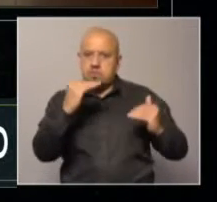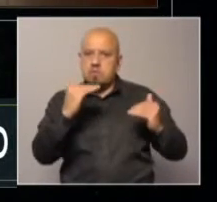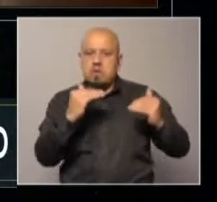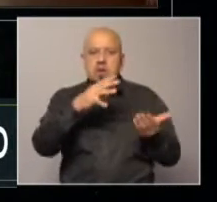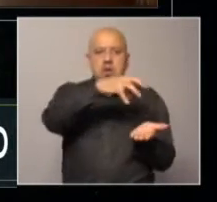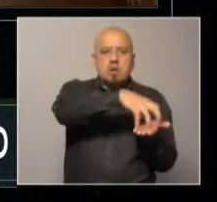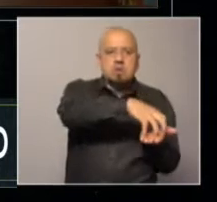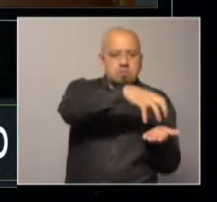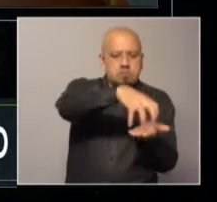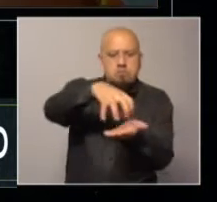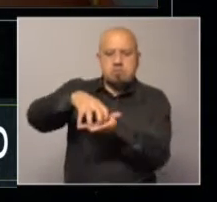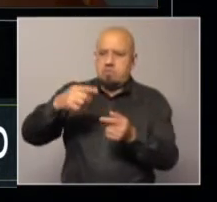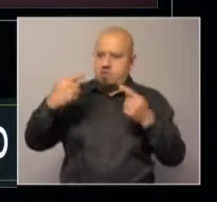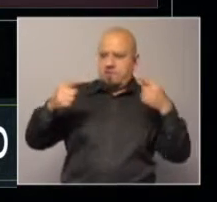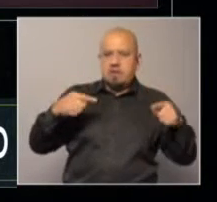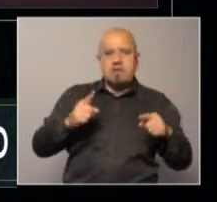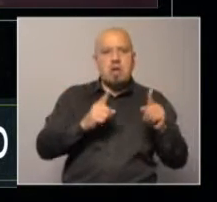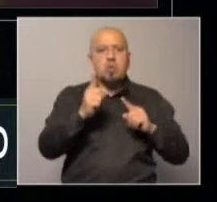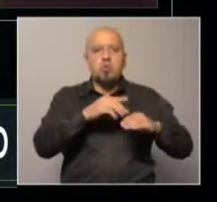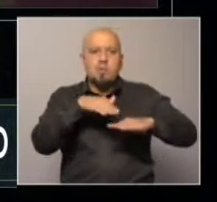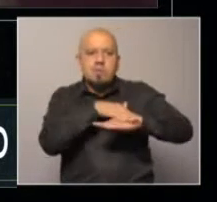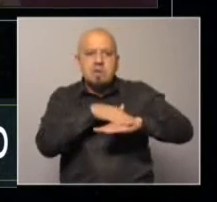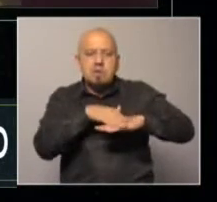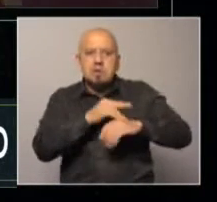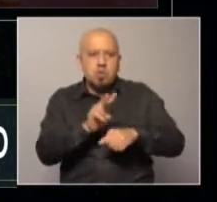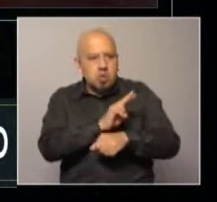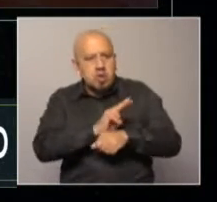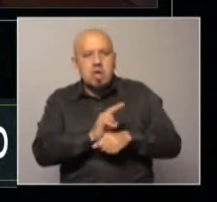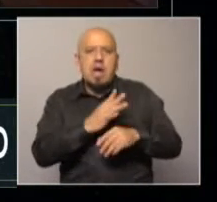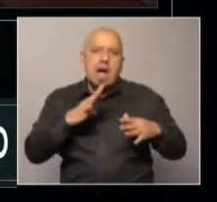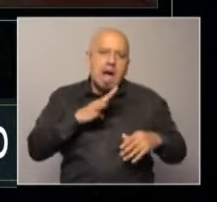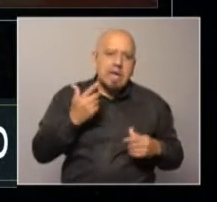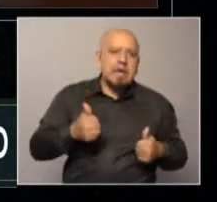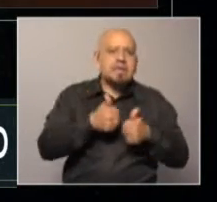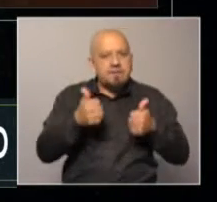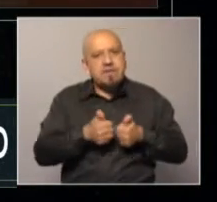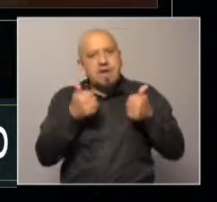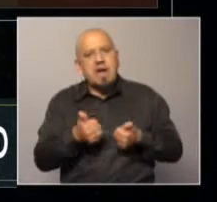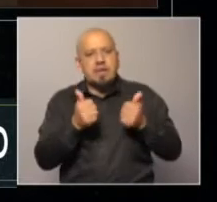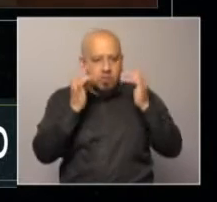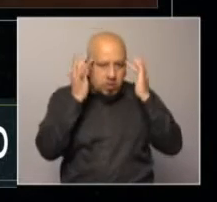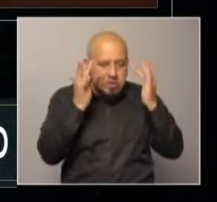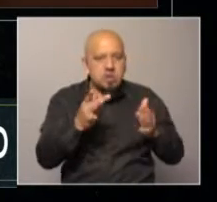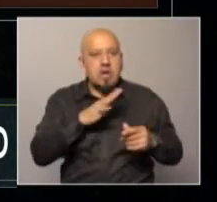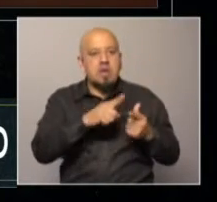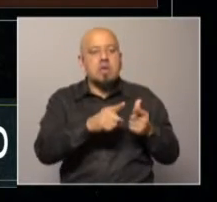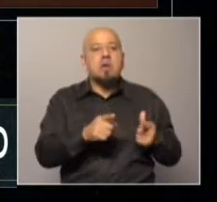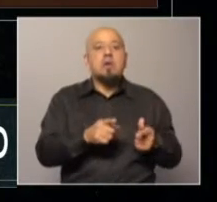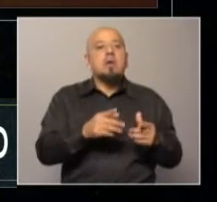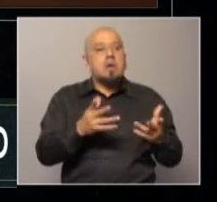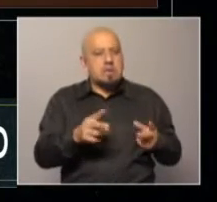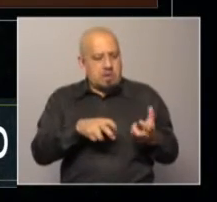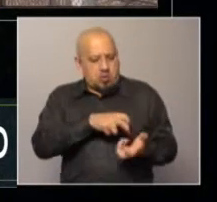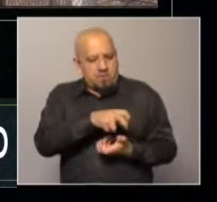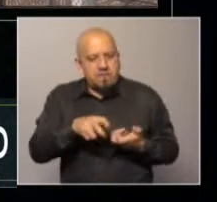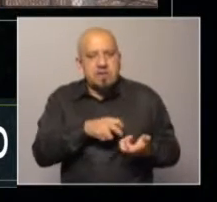los centros. Hay centros de mínima seguridad donde hay acceso a actividades recreativas y educativas, y donde los conflictos